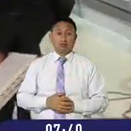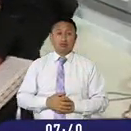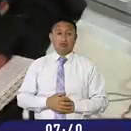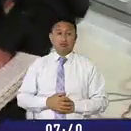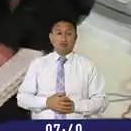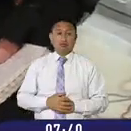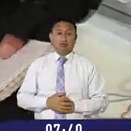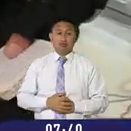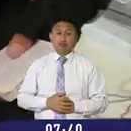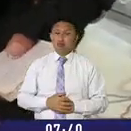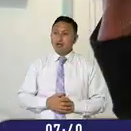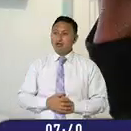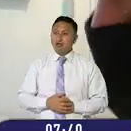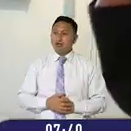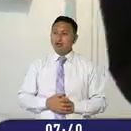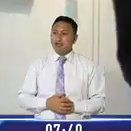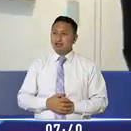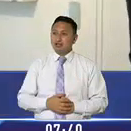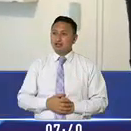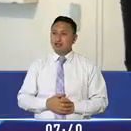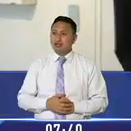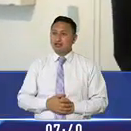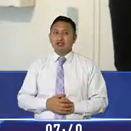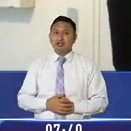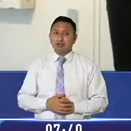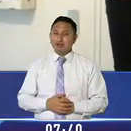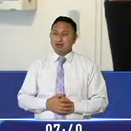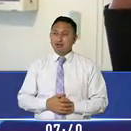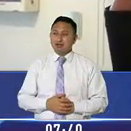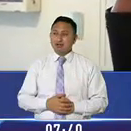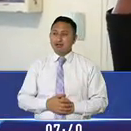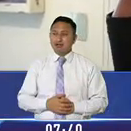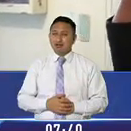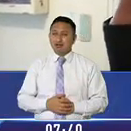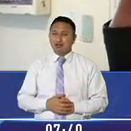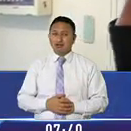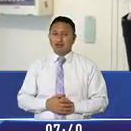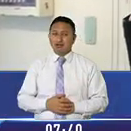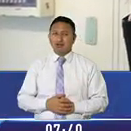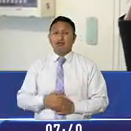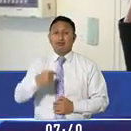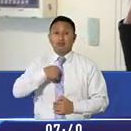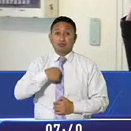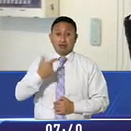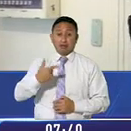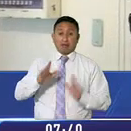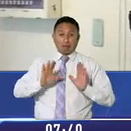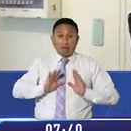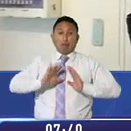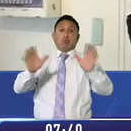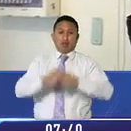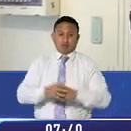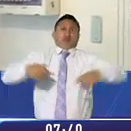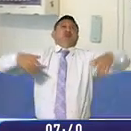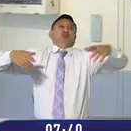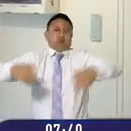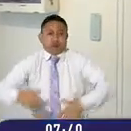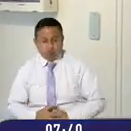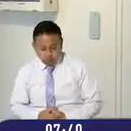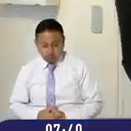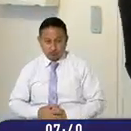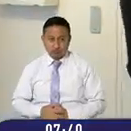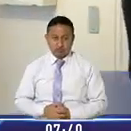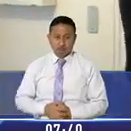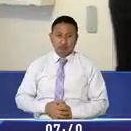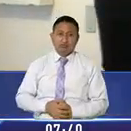atrás viene, me mete las manos en el bolsillo y me empuja y me hace caer. Y él se cayó encima, yo grité